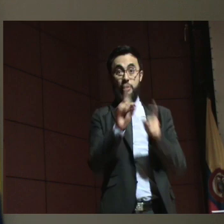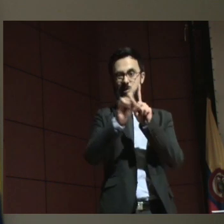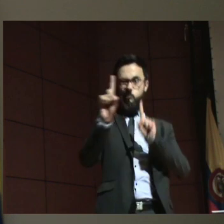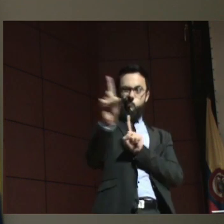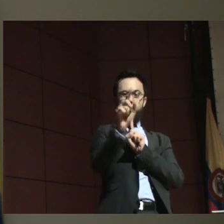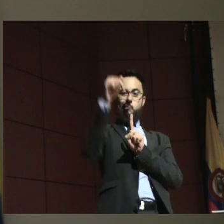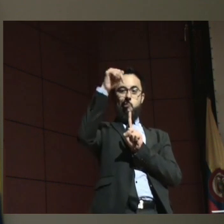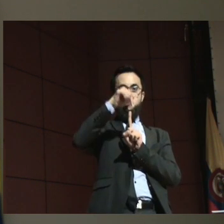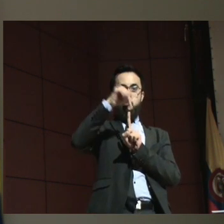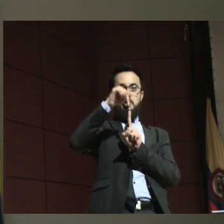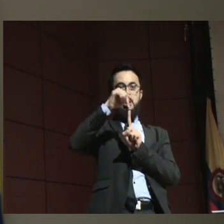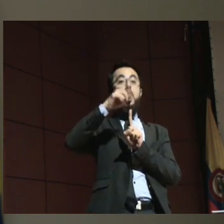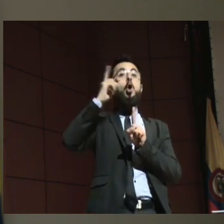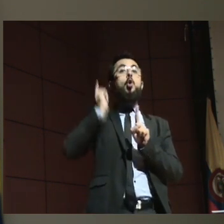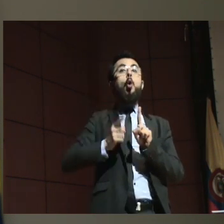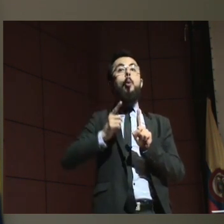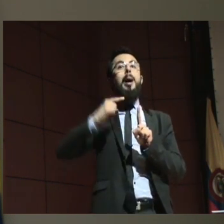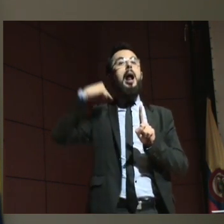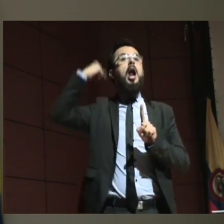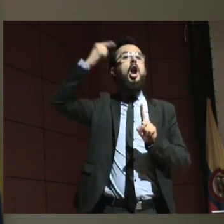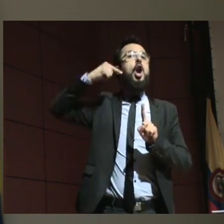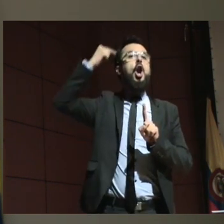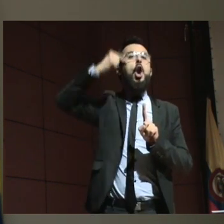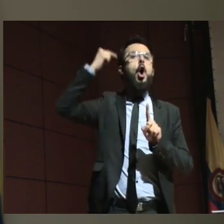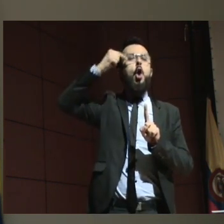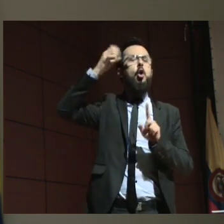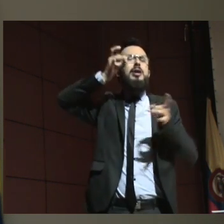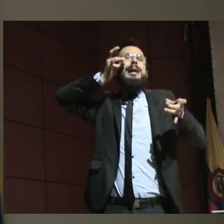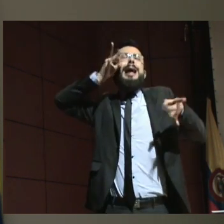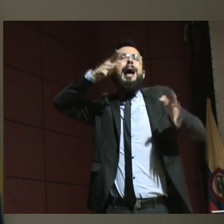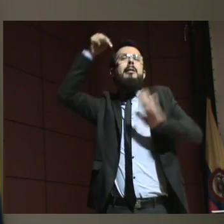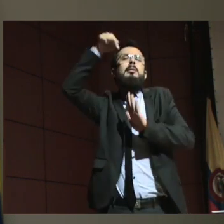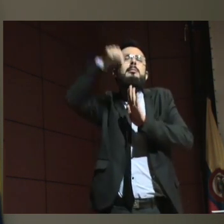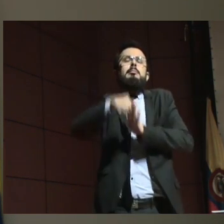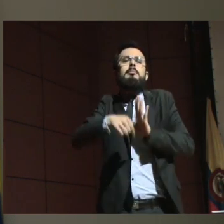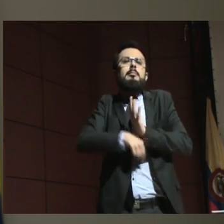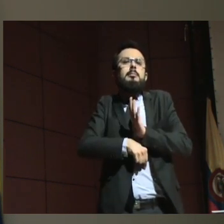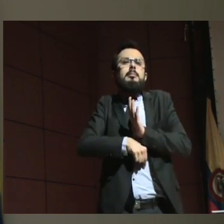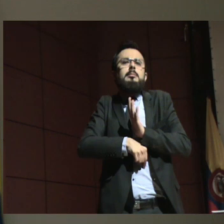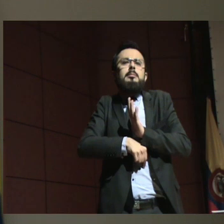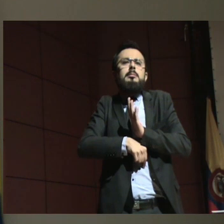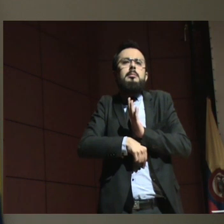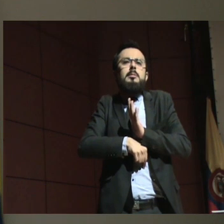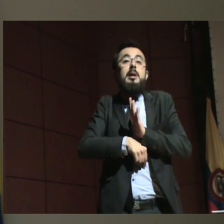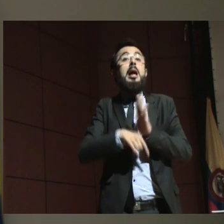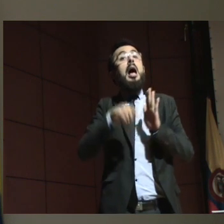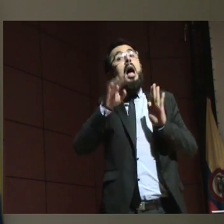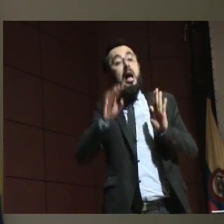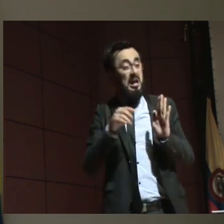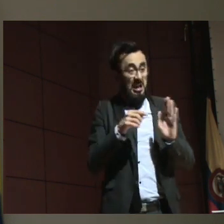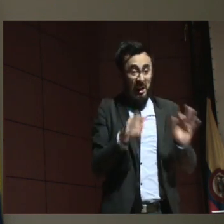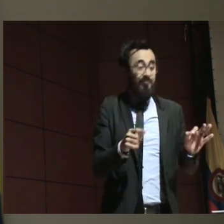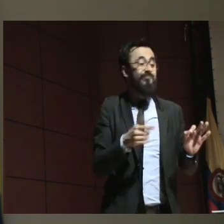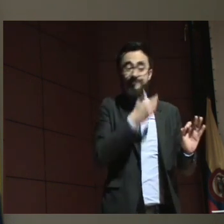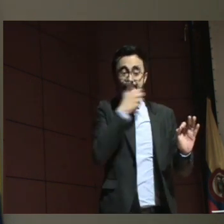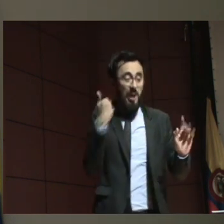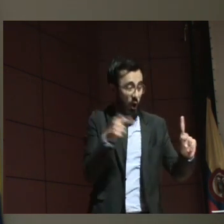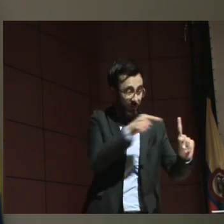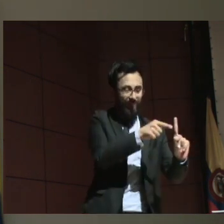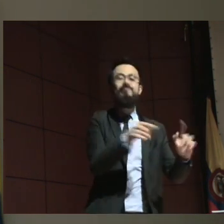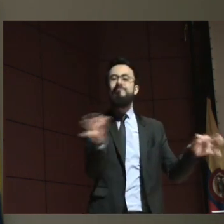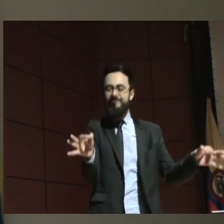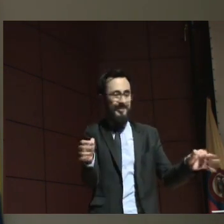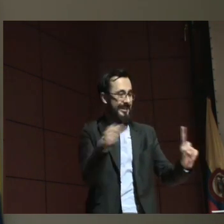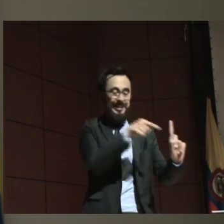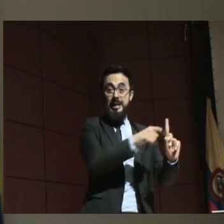interdicción por demencia profunda y severa, y que el consentimiento sustituto para realizar esterilizaciones